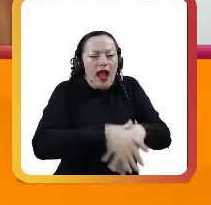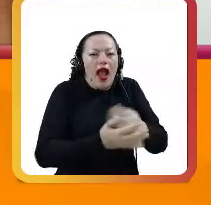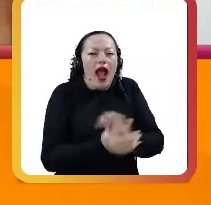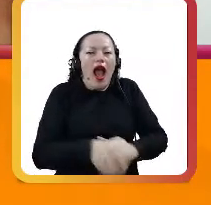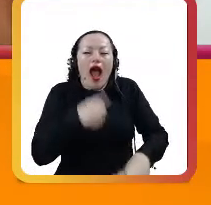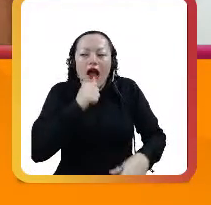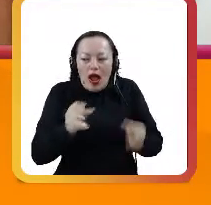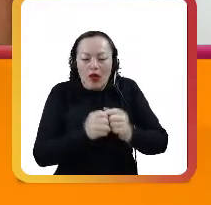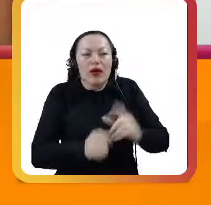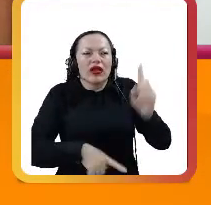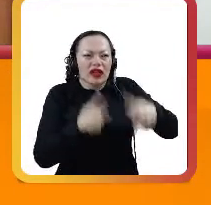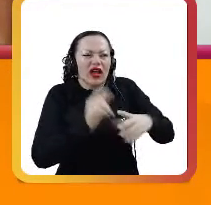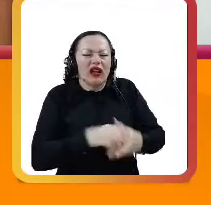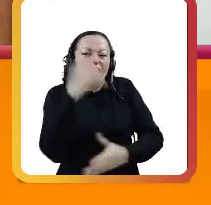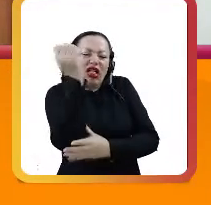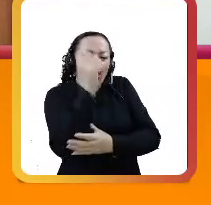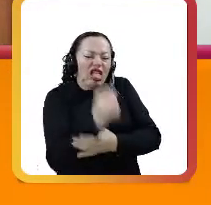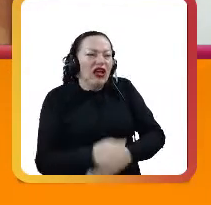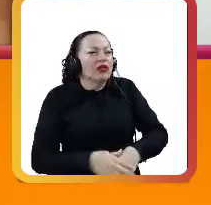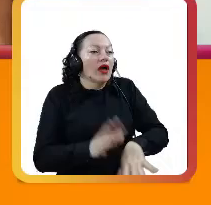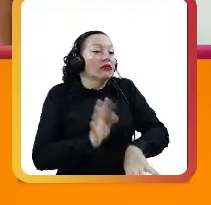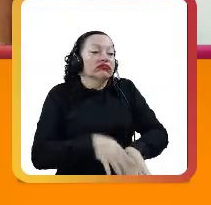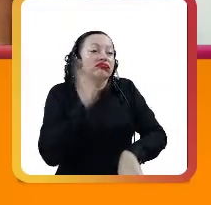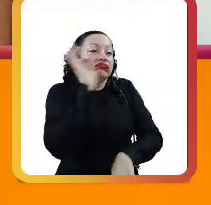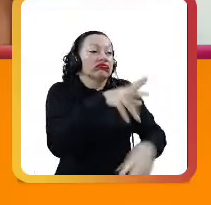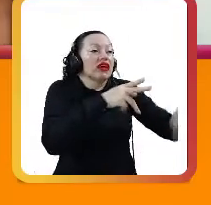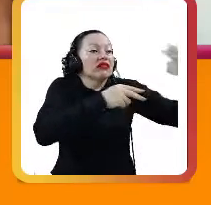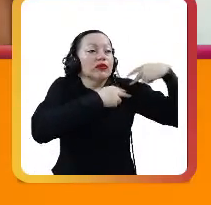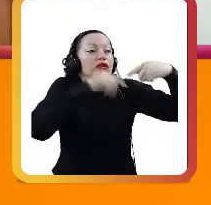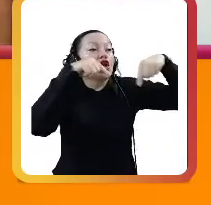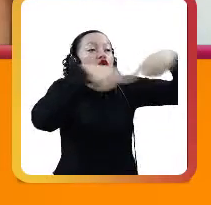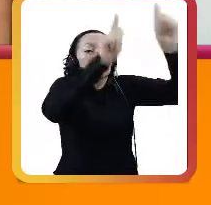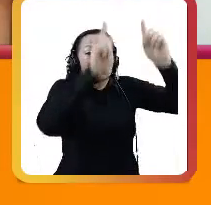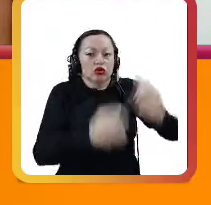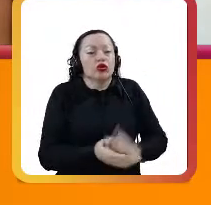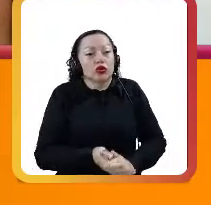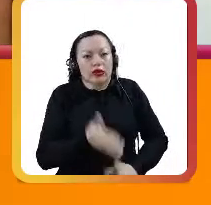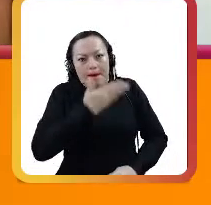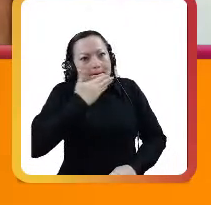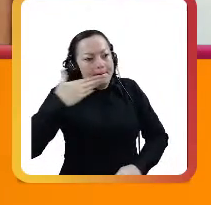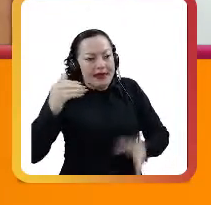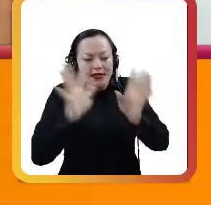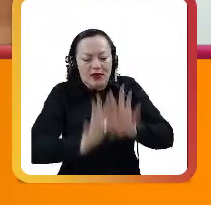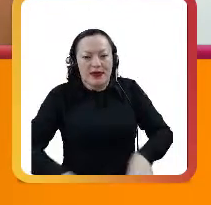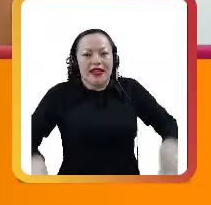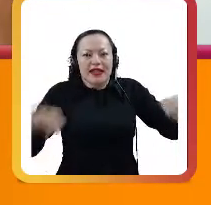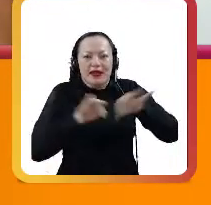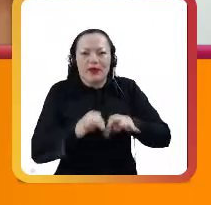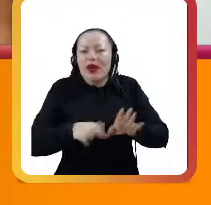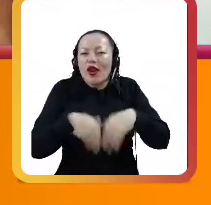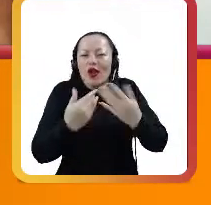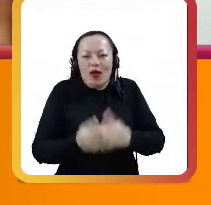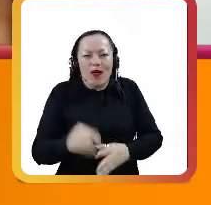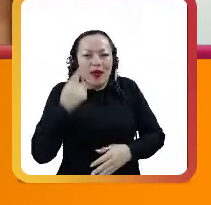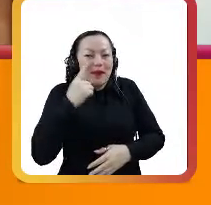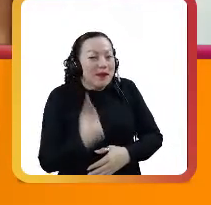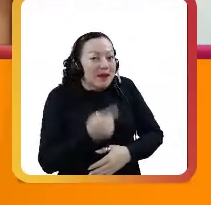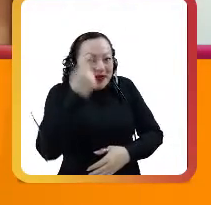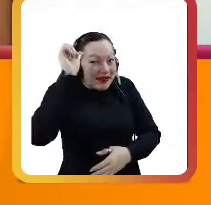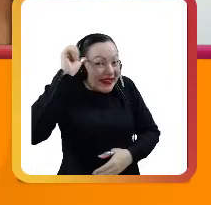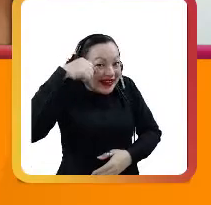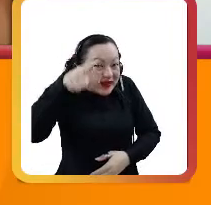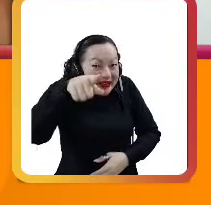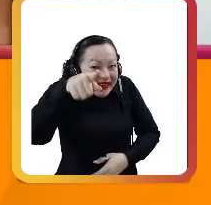momento en que uno baja la guardia, ahí es cuando hacen el gol. Entonces, qué mejor que seguir como el primer día, como el primer día.